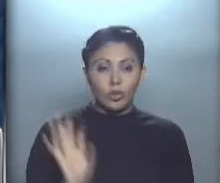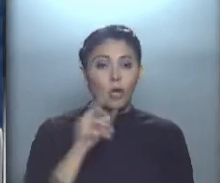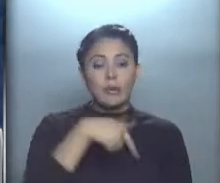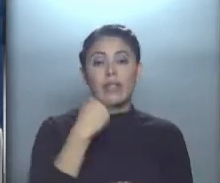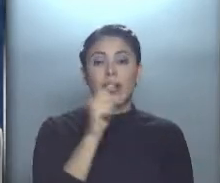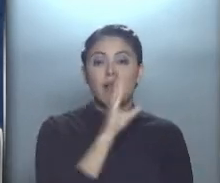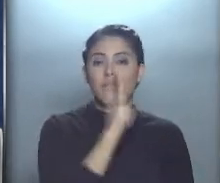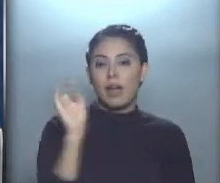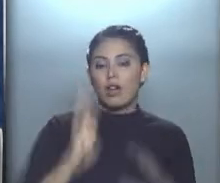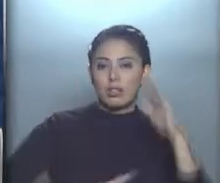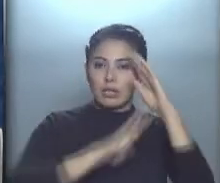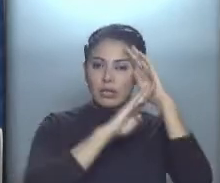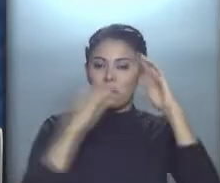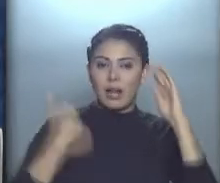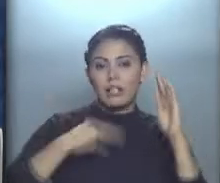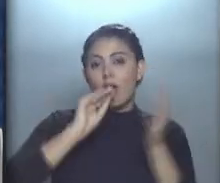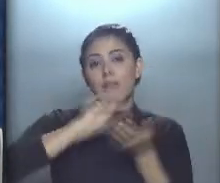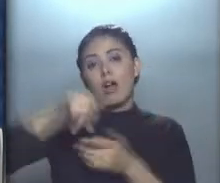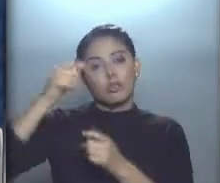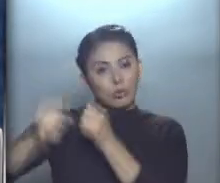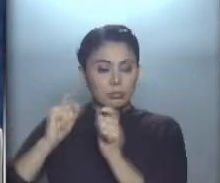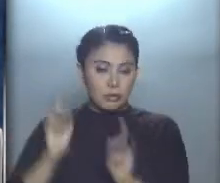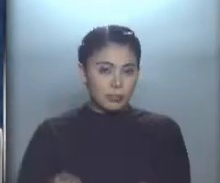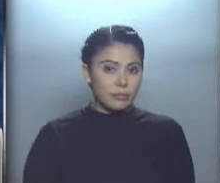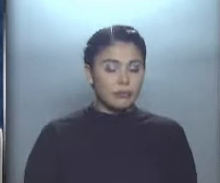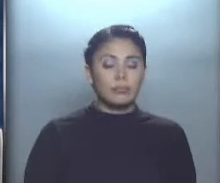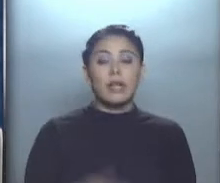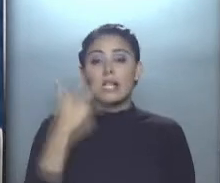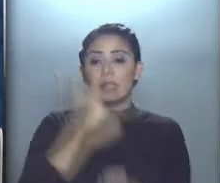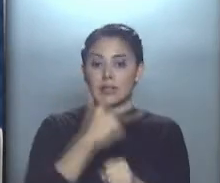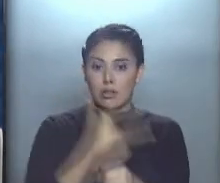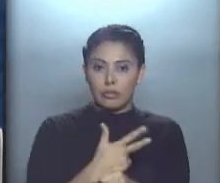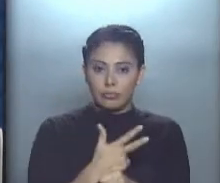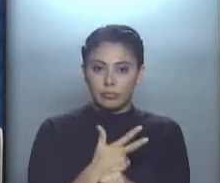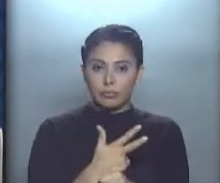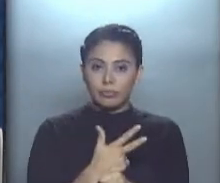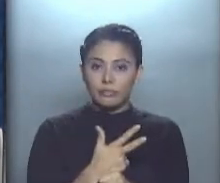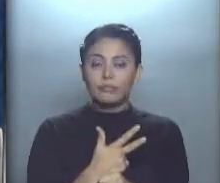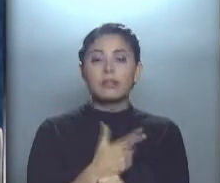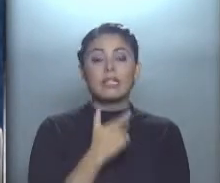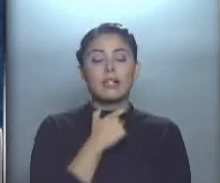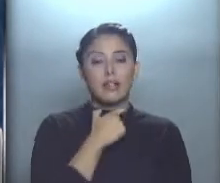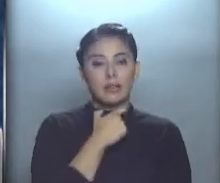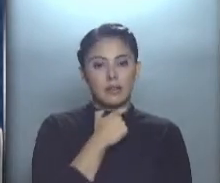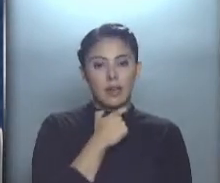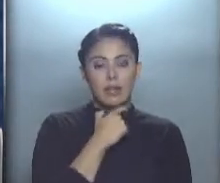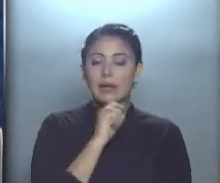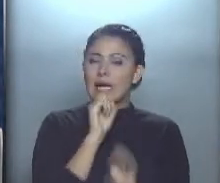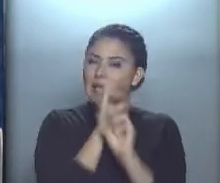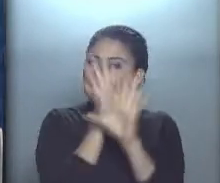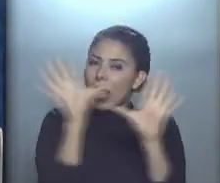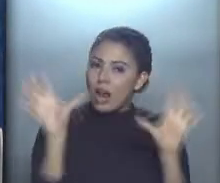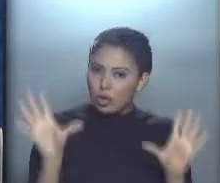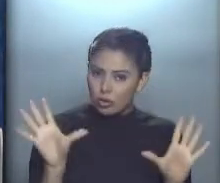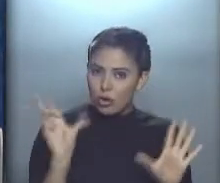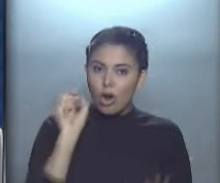del Banco Central de la República Argentina u otros organismos. En tercer lugar, quiero aclarar